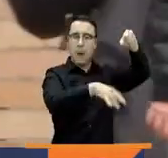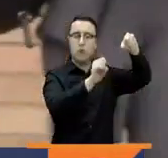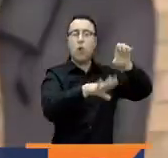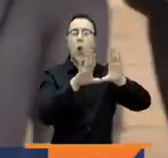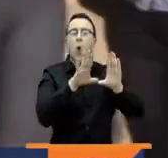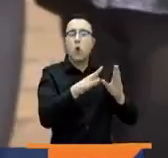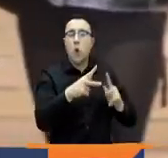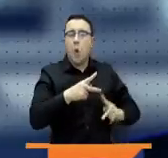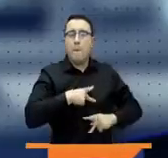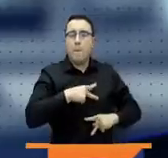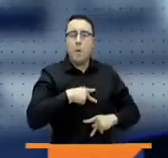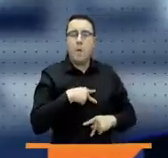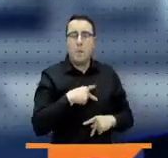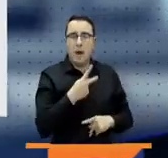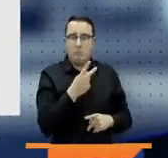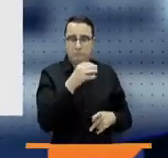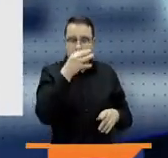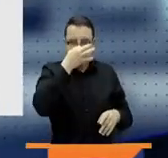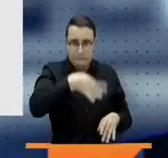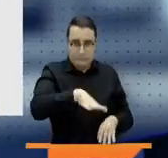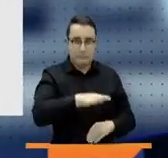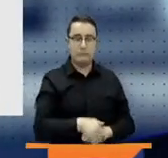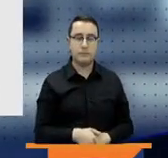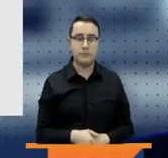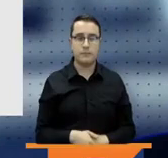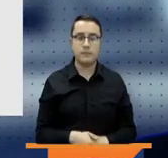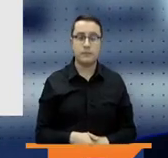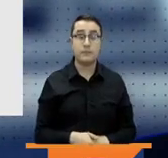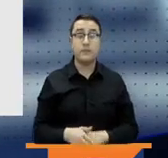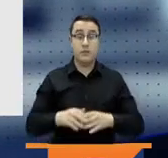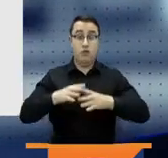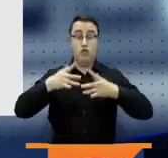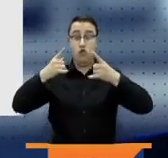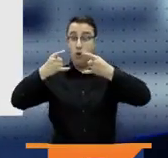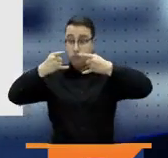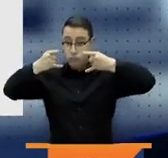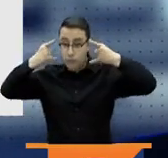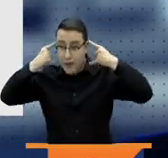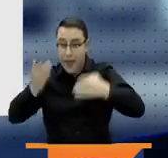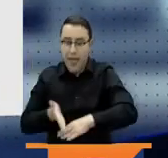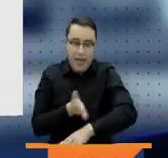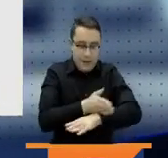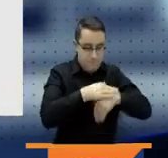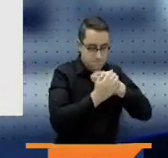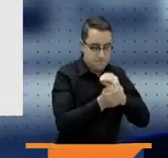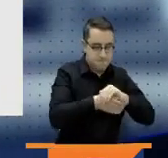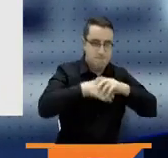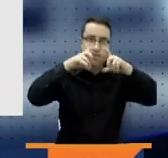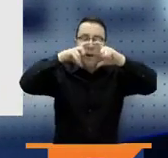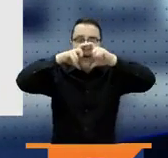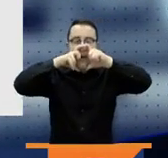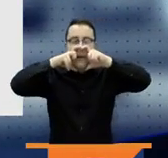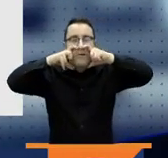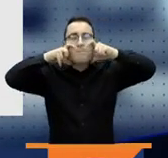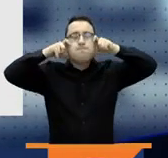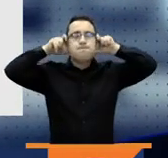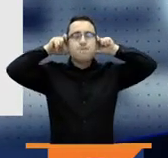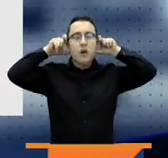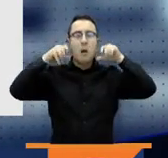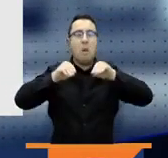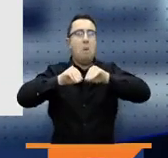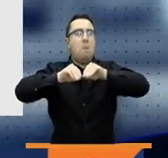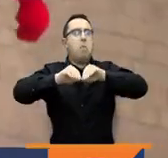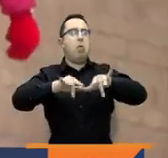residuos contaminantes. Antes de usarlo hay que lavarse las manos, hay que colocarlo correctamente cubriendo nariz y boca para así desacelerar la propagación